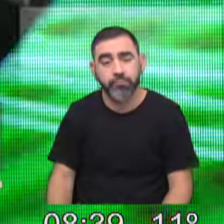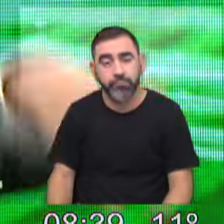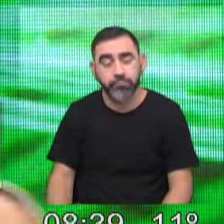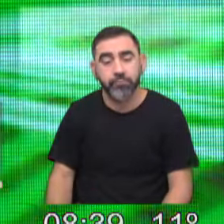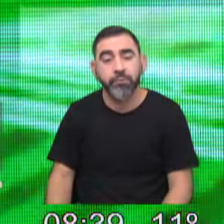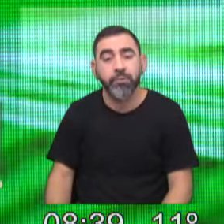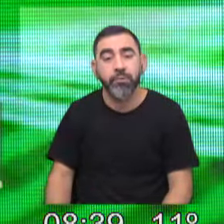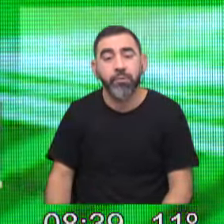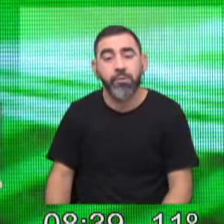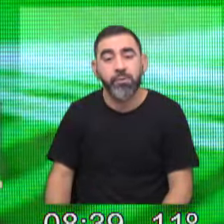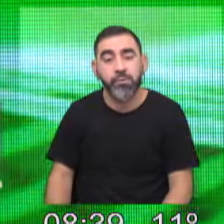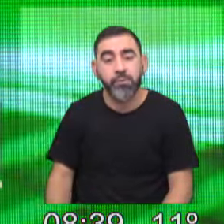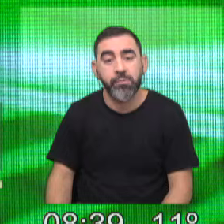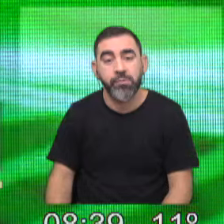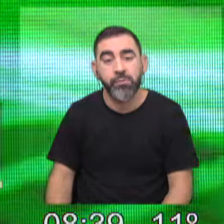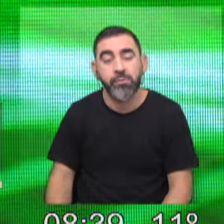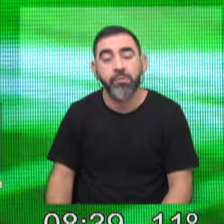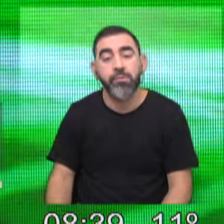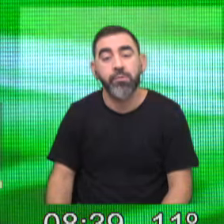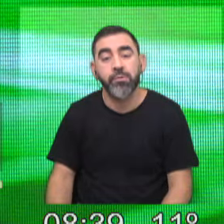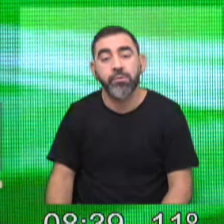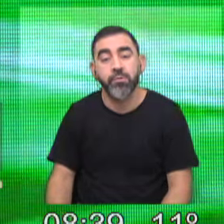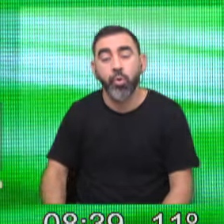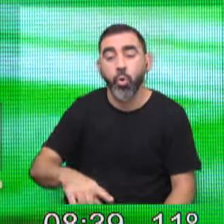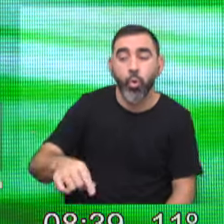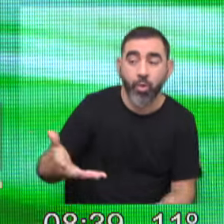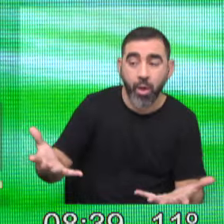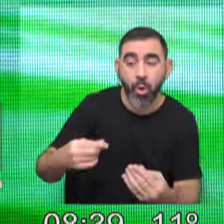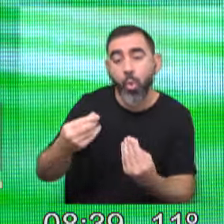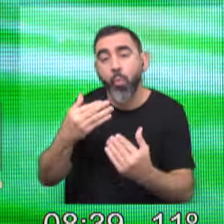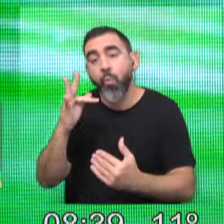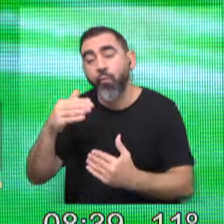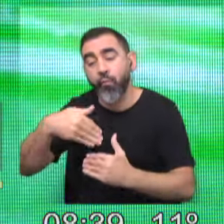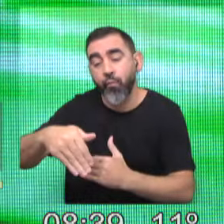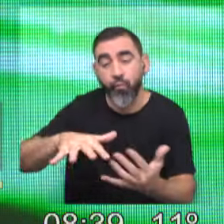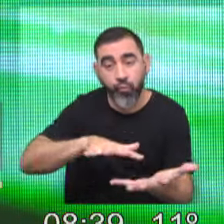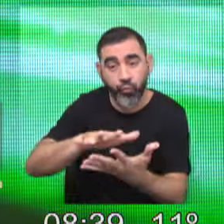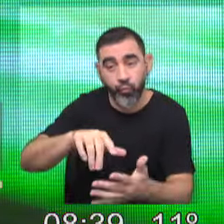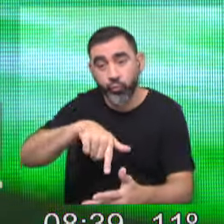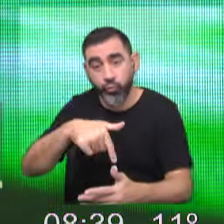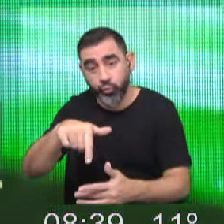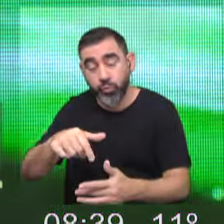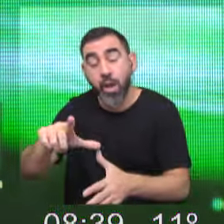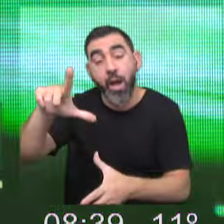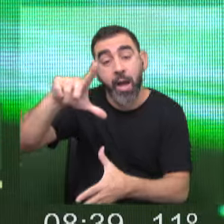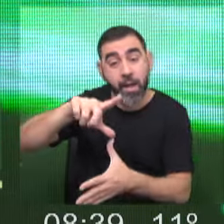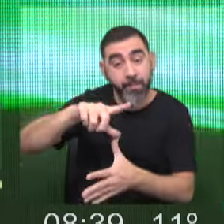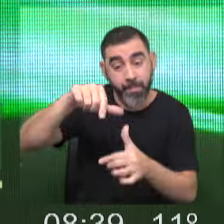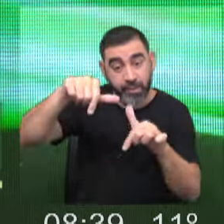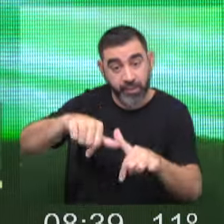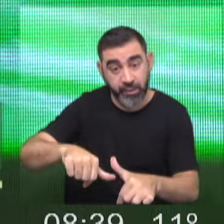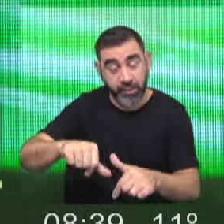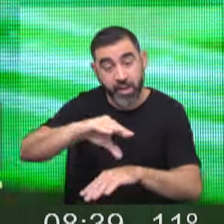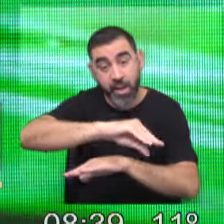parte de la discusión global y de la comprensión global de dónde se está y dónde se está en cada región. Que América Latina y